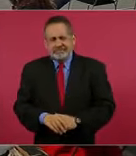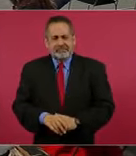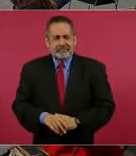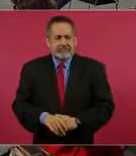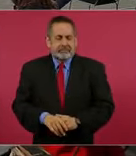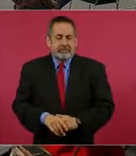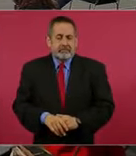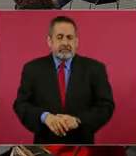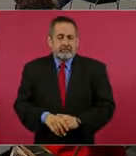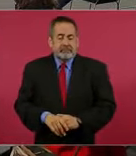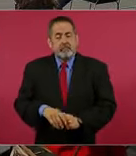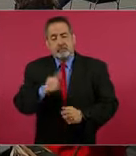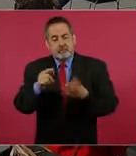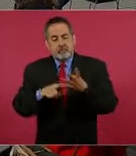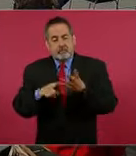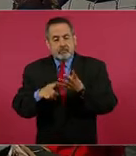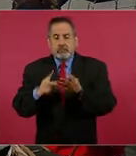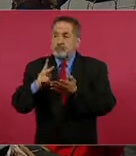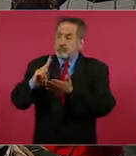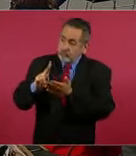es que no creo en la reelección,